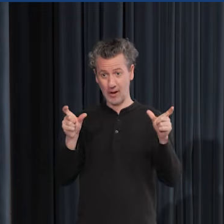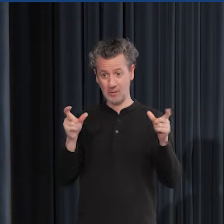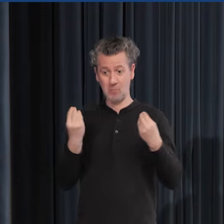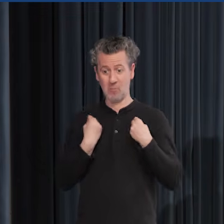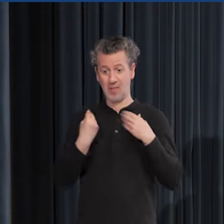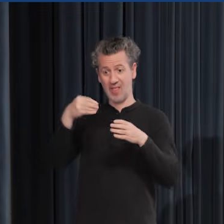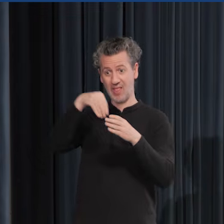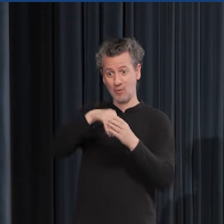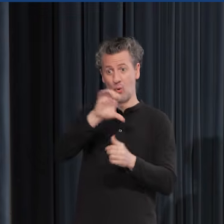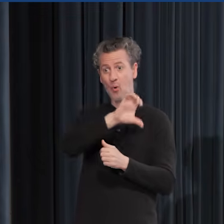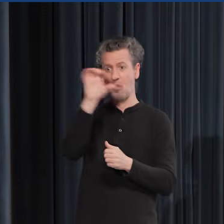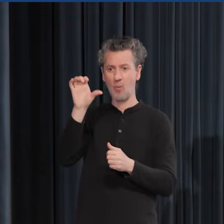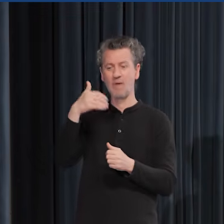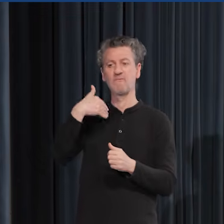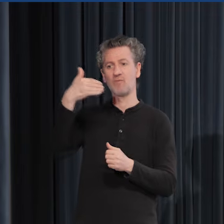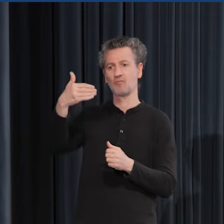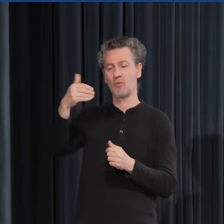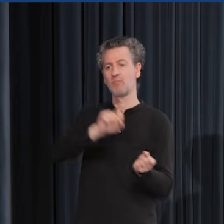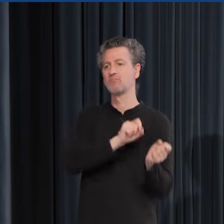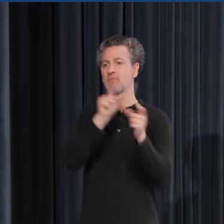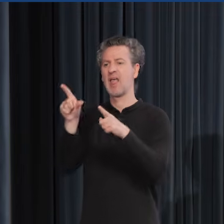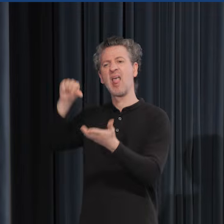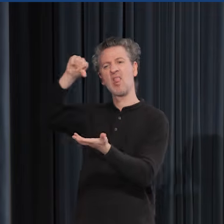en ciudades para el año 2050.